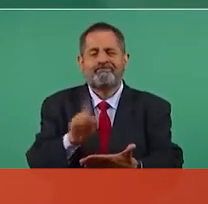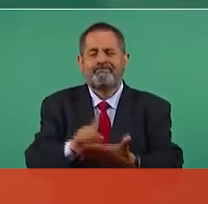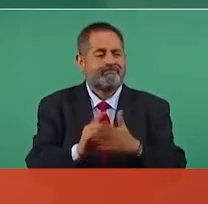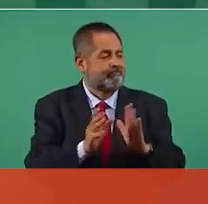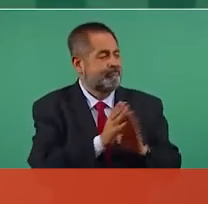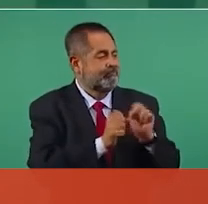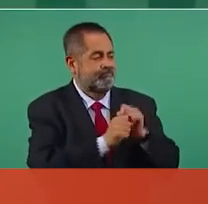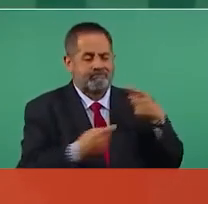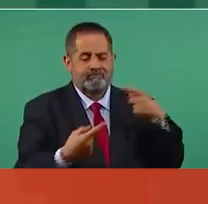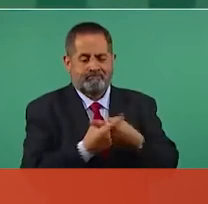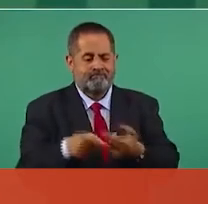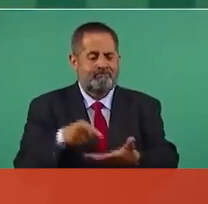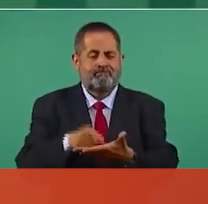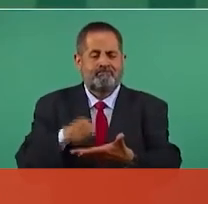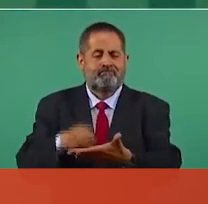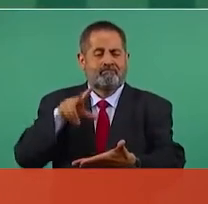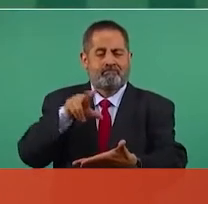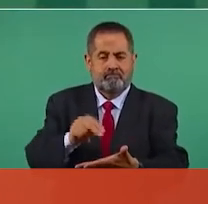la ley.